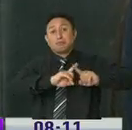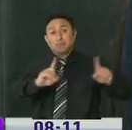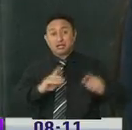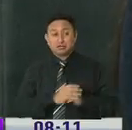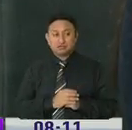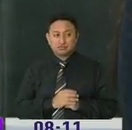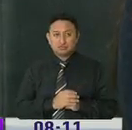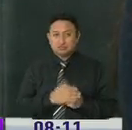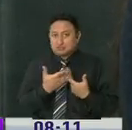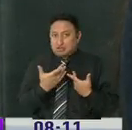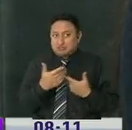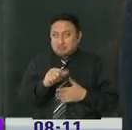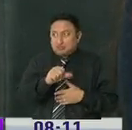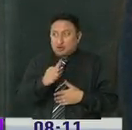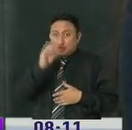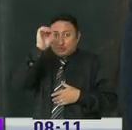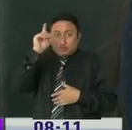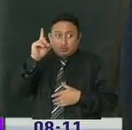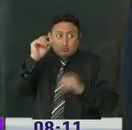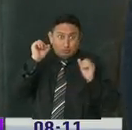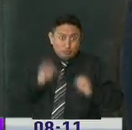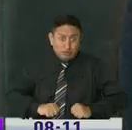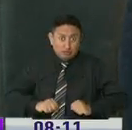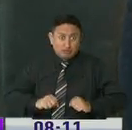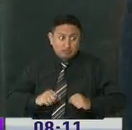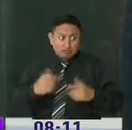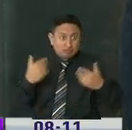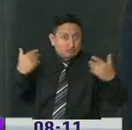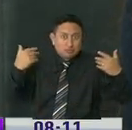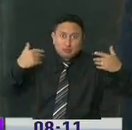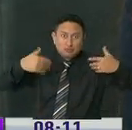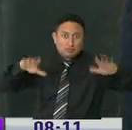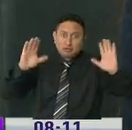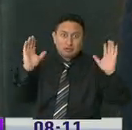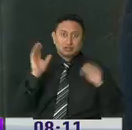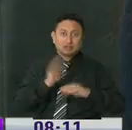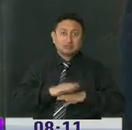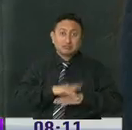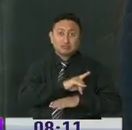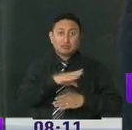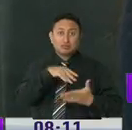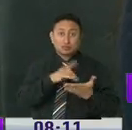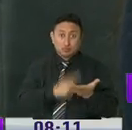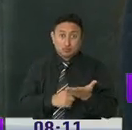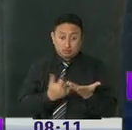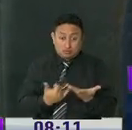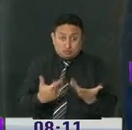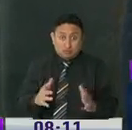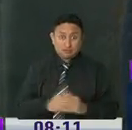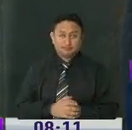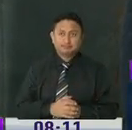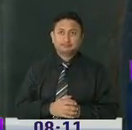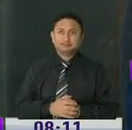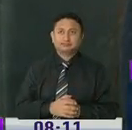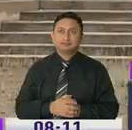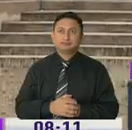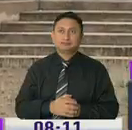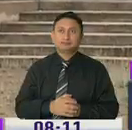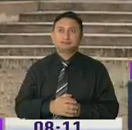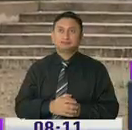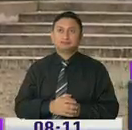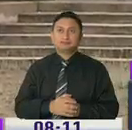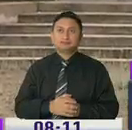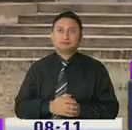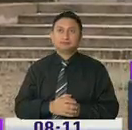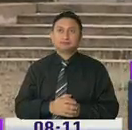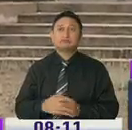no nos cerramos a otras alternativas que se puedan presentar fruto de este estudio y análisis que estamos realizando a la fecha.